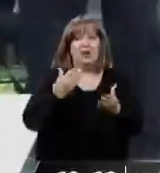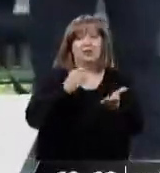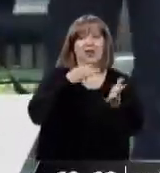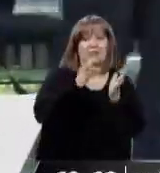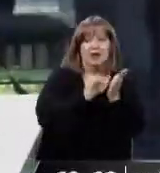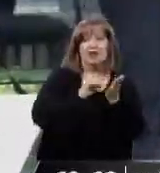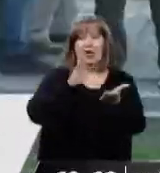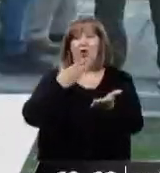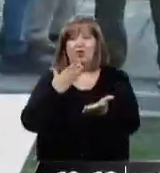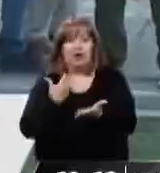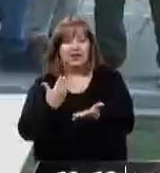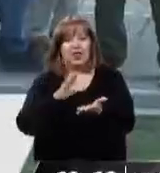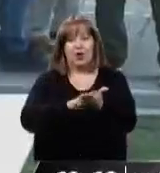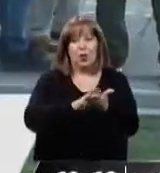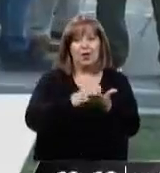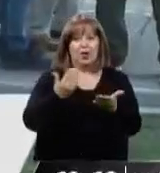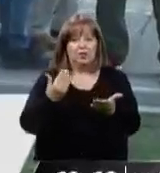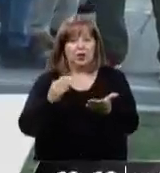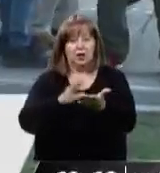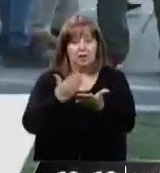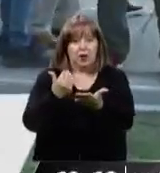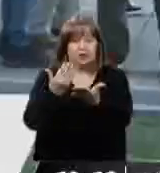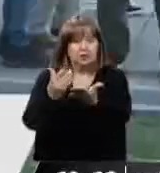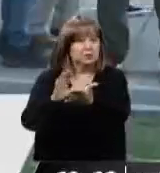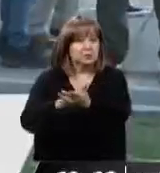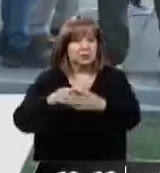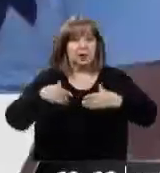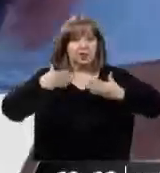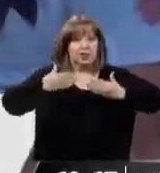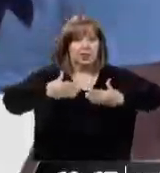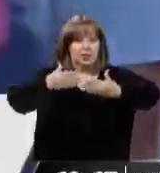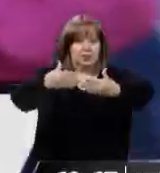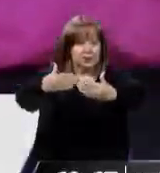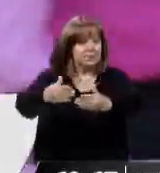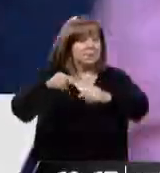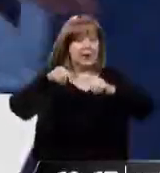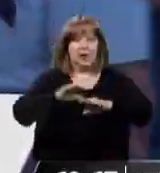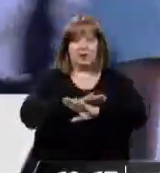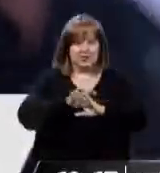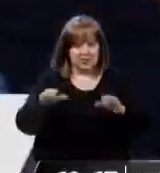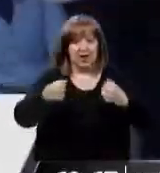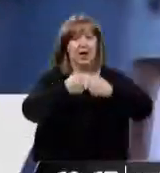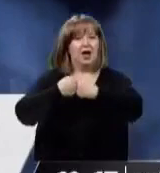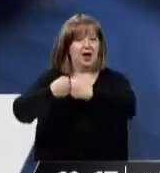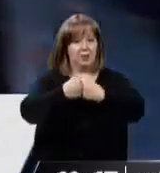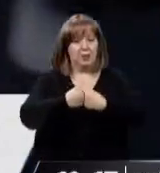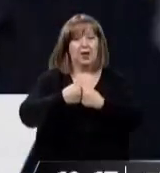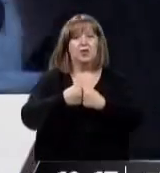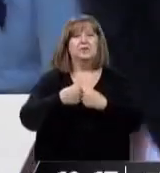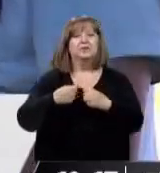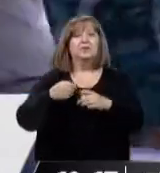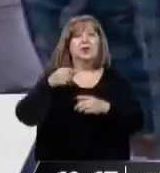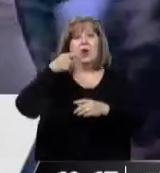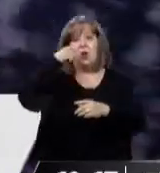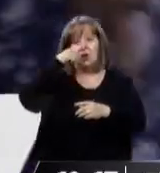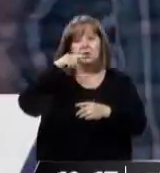procesó, se completó y los aumentos acumulados al mes de julio van a ser cobrados por los retirados antes de diciembre, el